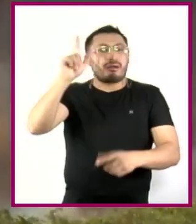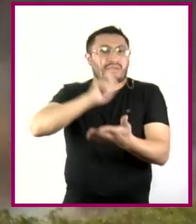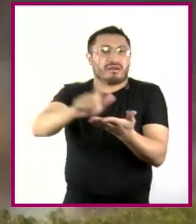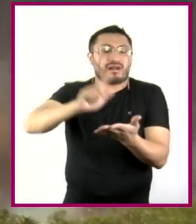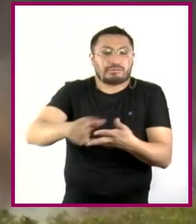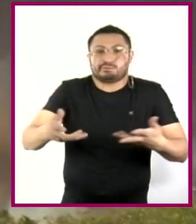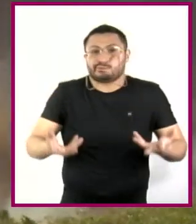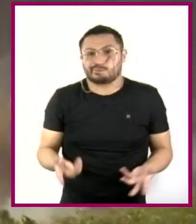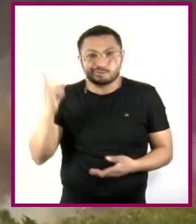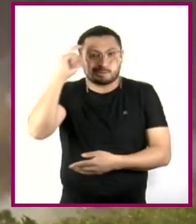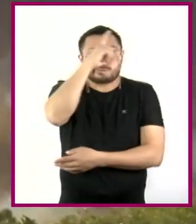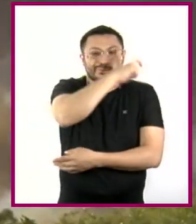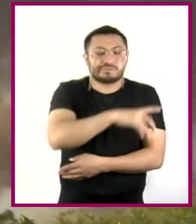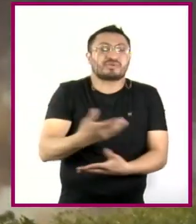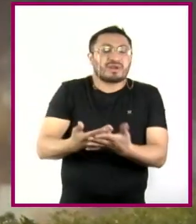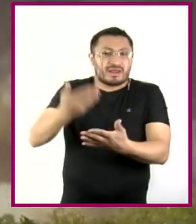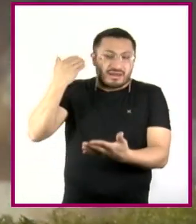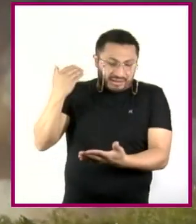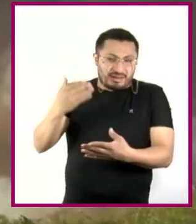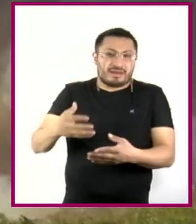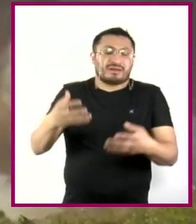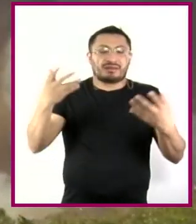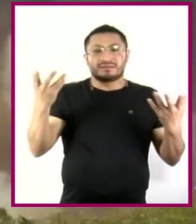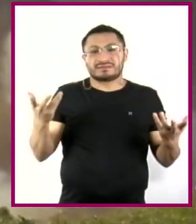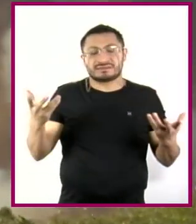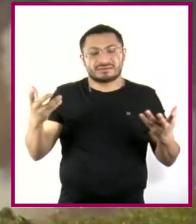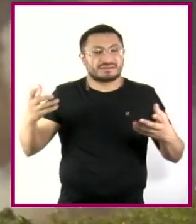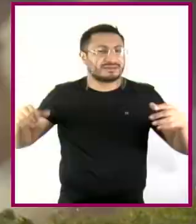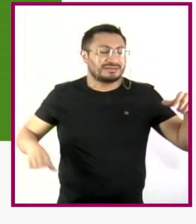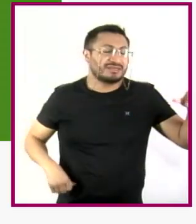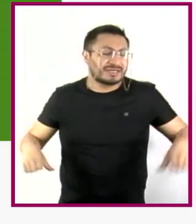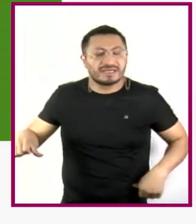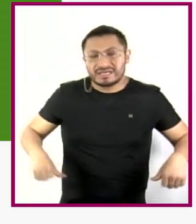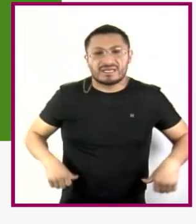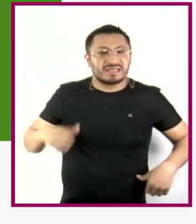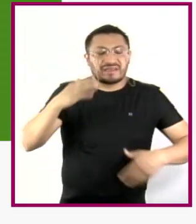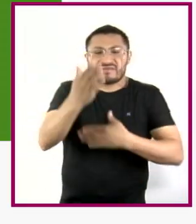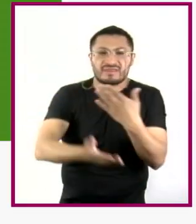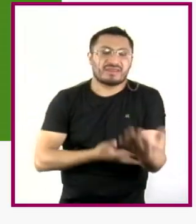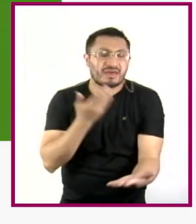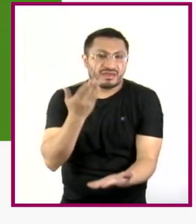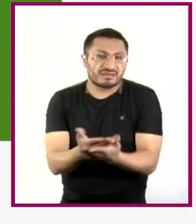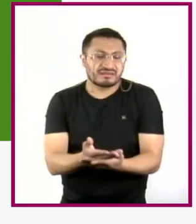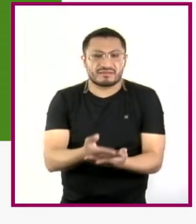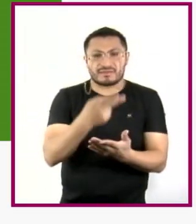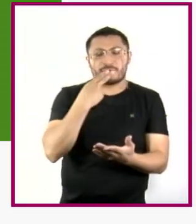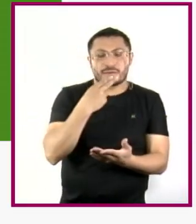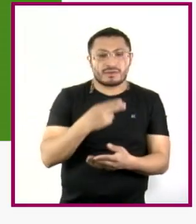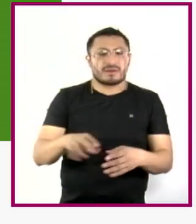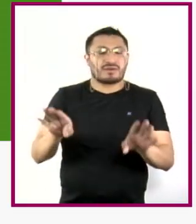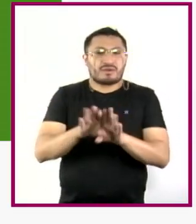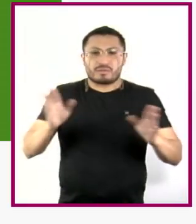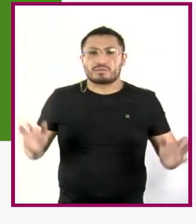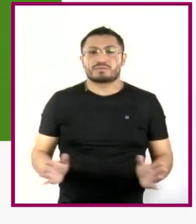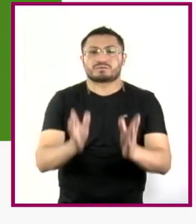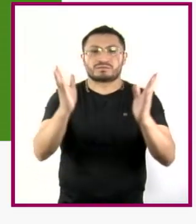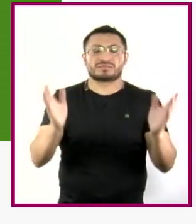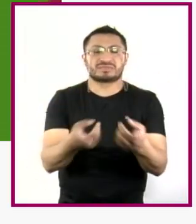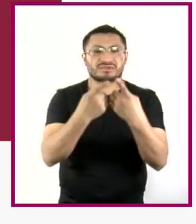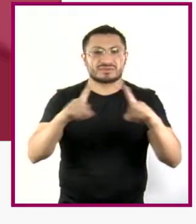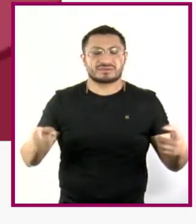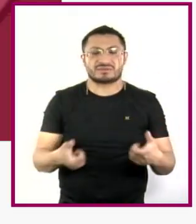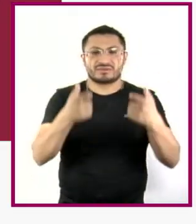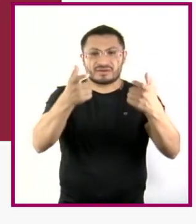general, antes y ahora, tanto la producción como el consumo de bienes y servicios son motores del desarrollo económico y generadores de